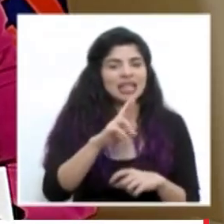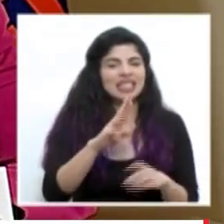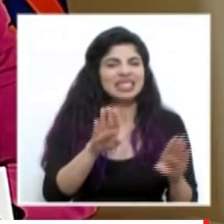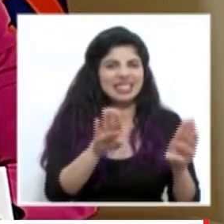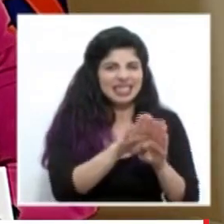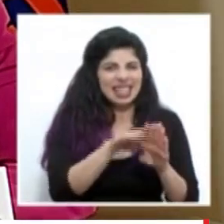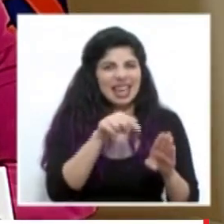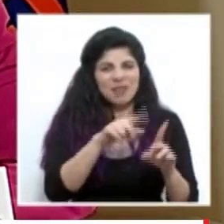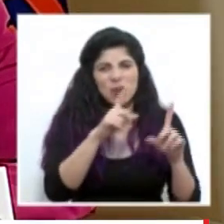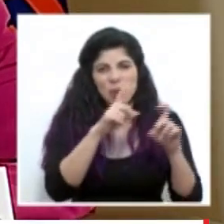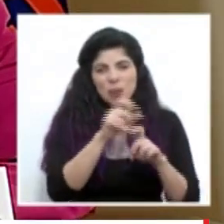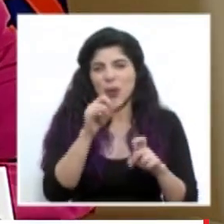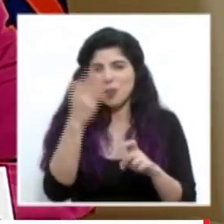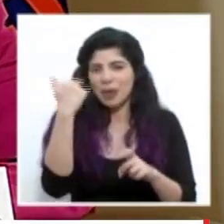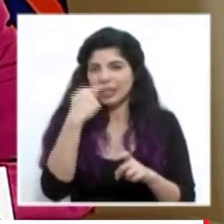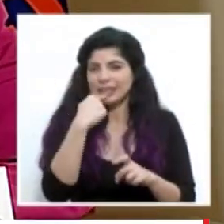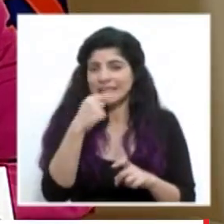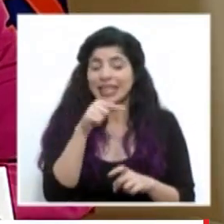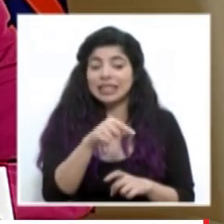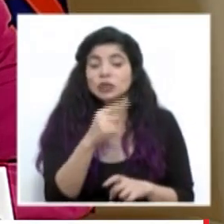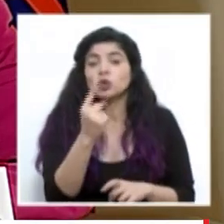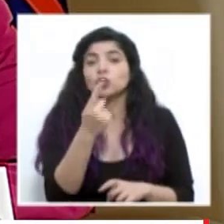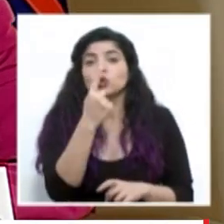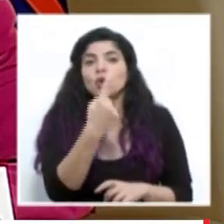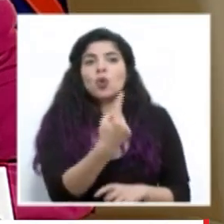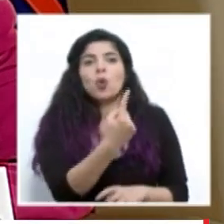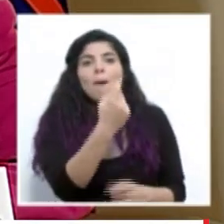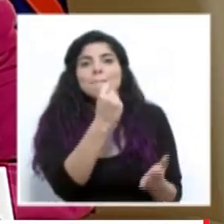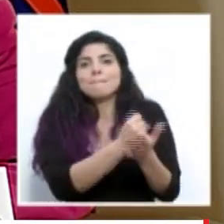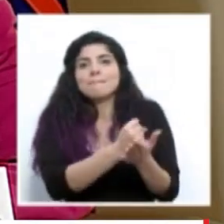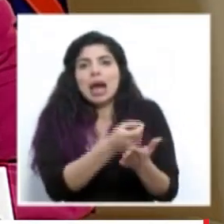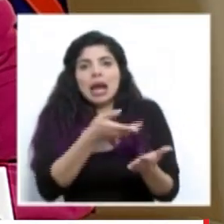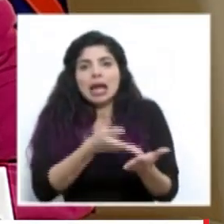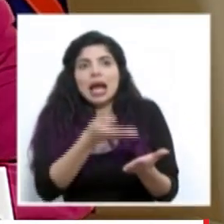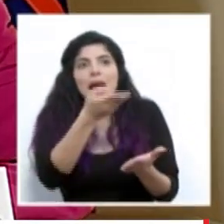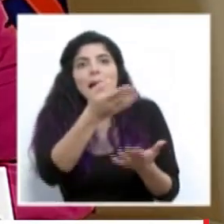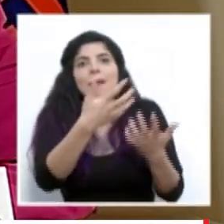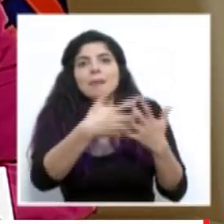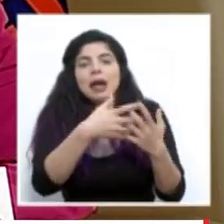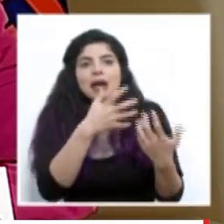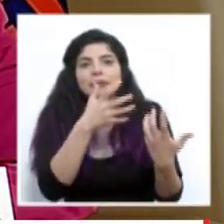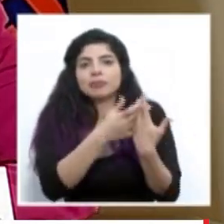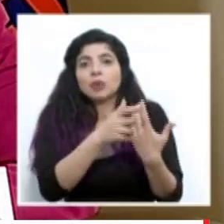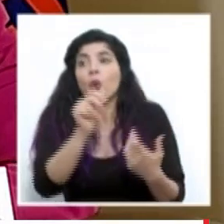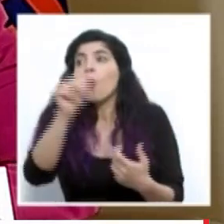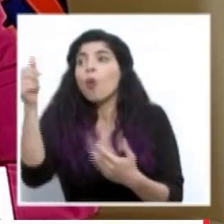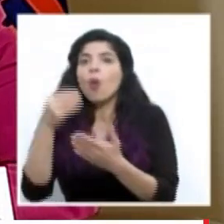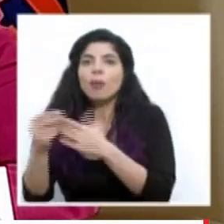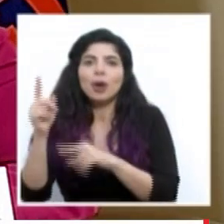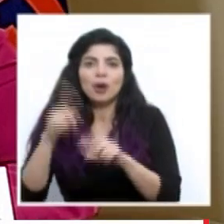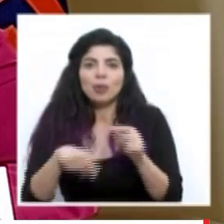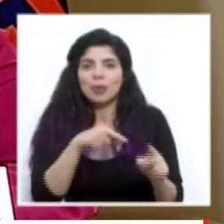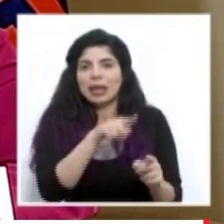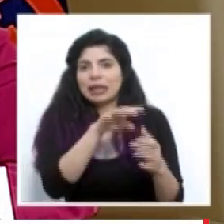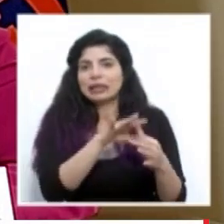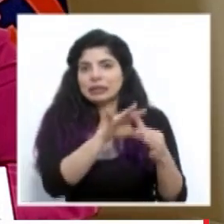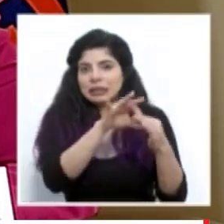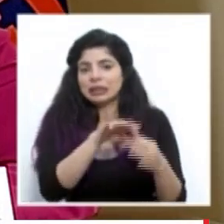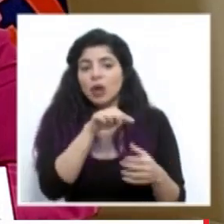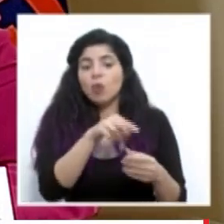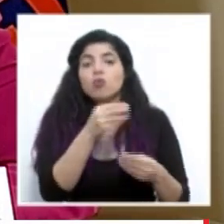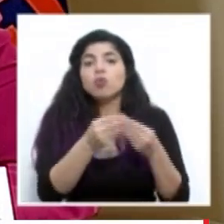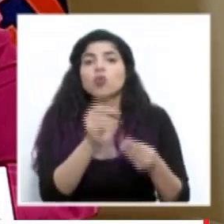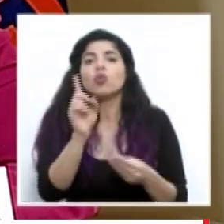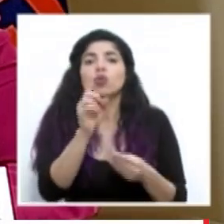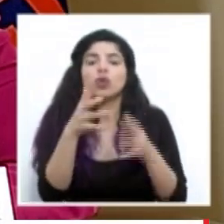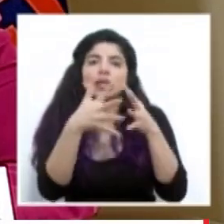que eso les explicaba, que es que solo esa marca se puede usar para ese equipo, no se le puede comprar a nadie más. Casi todas esas son producidas